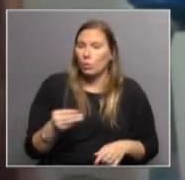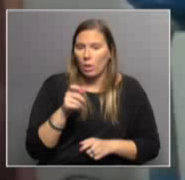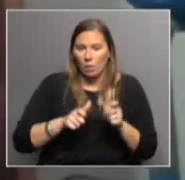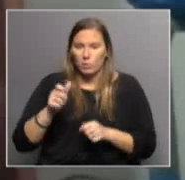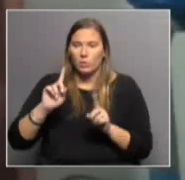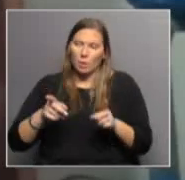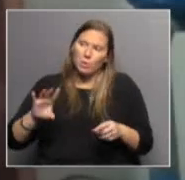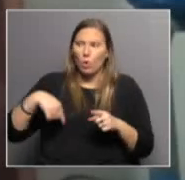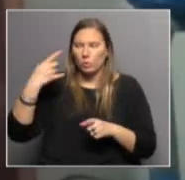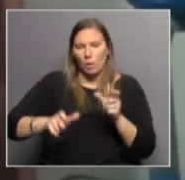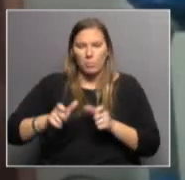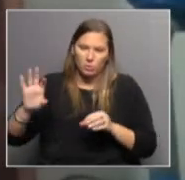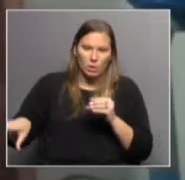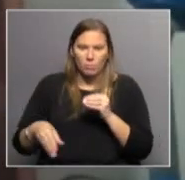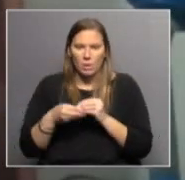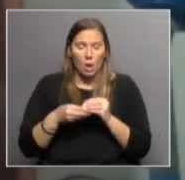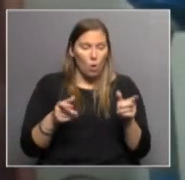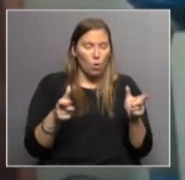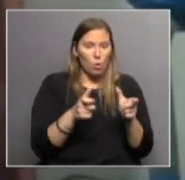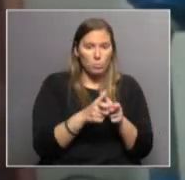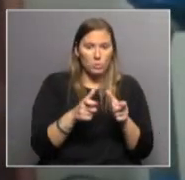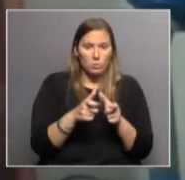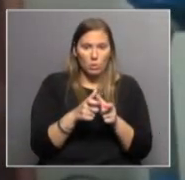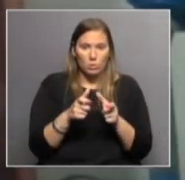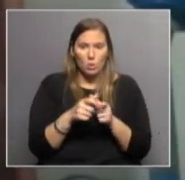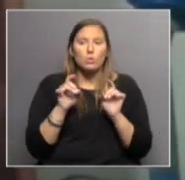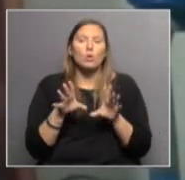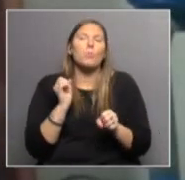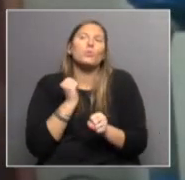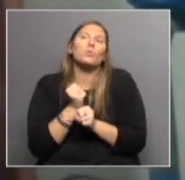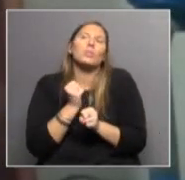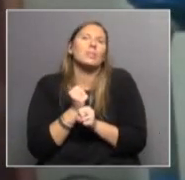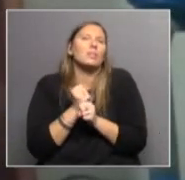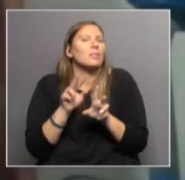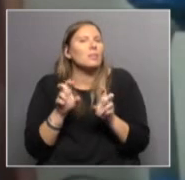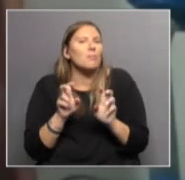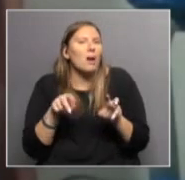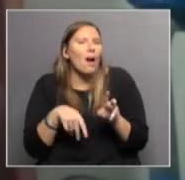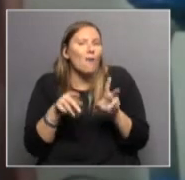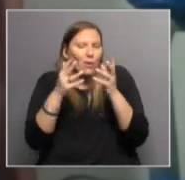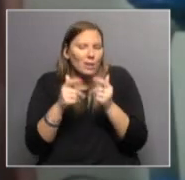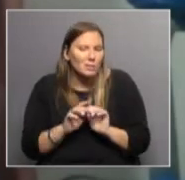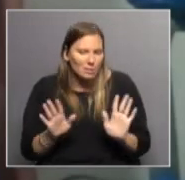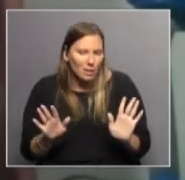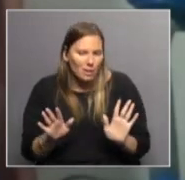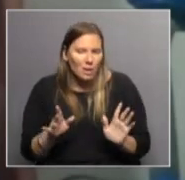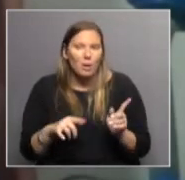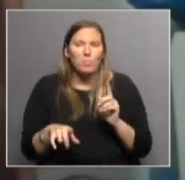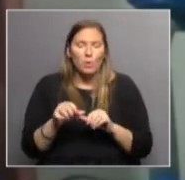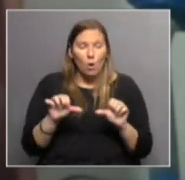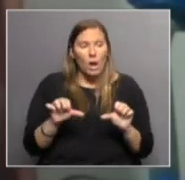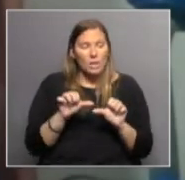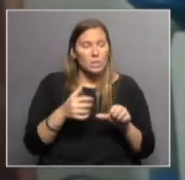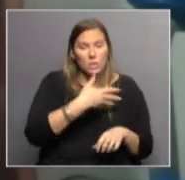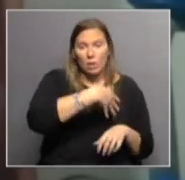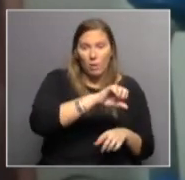más, porque en realidad las comisiones son a los efectos operativos, pero después para hacer las entregas